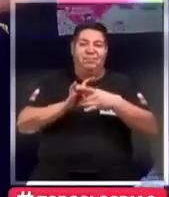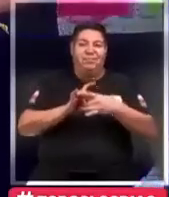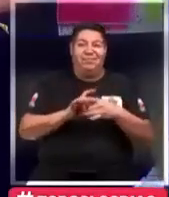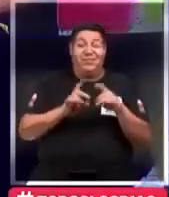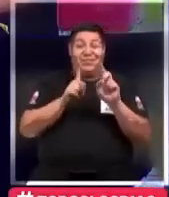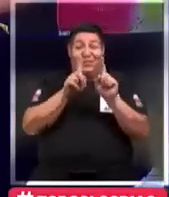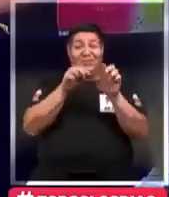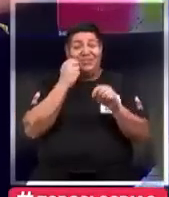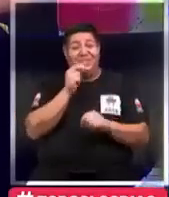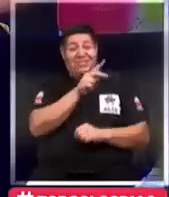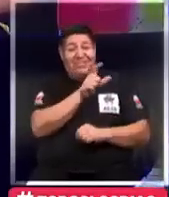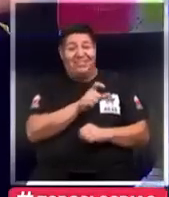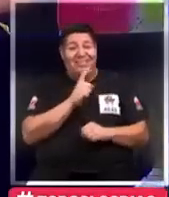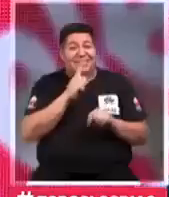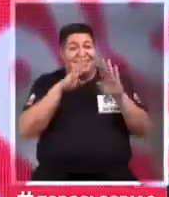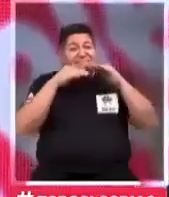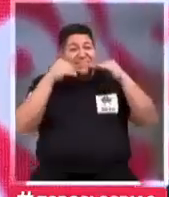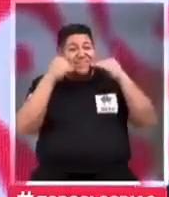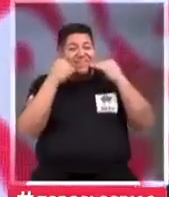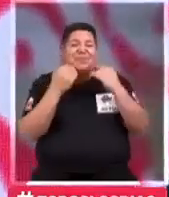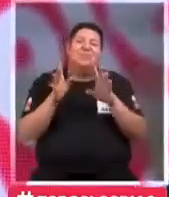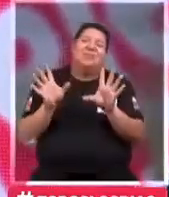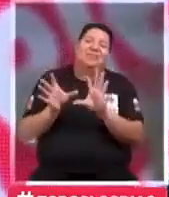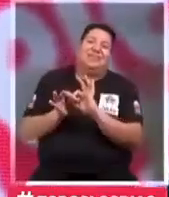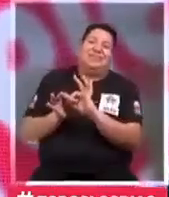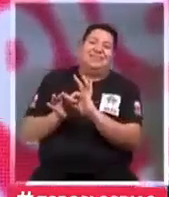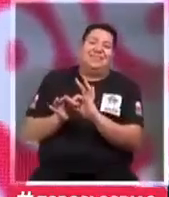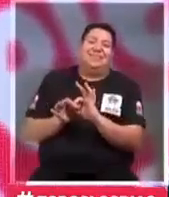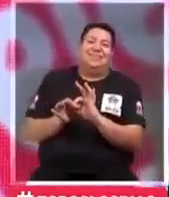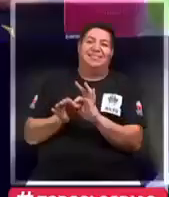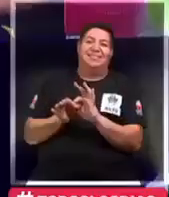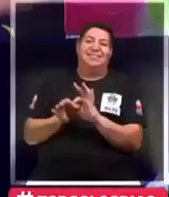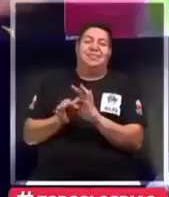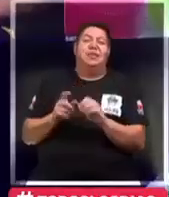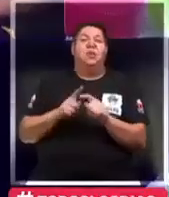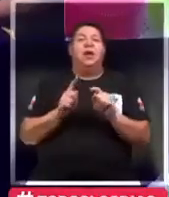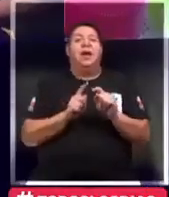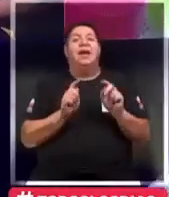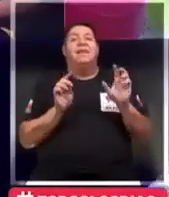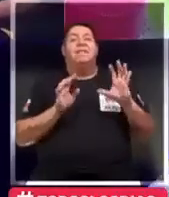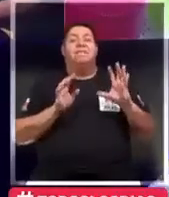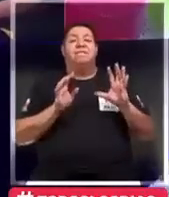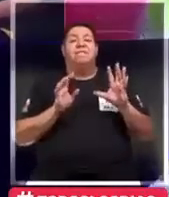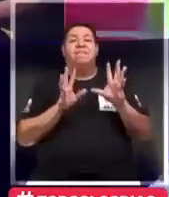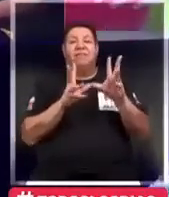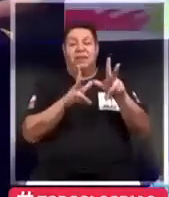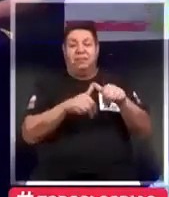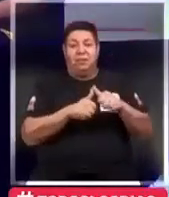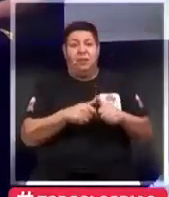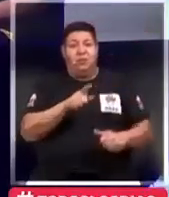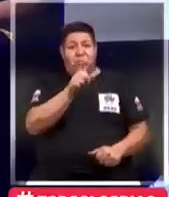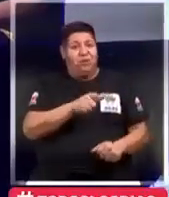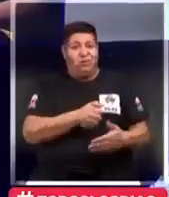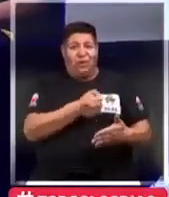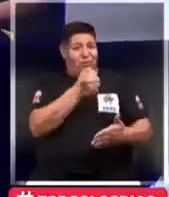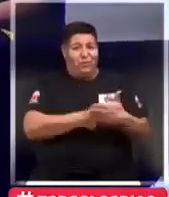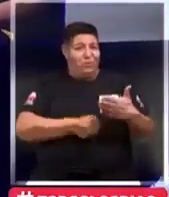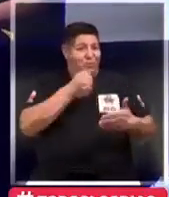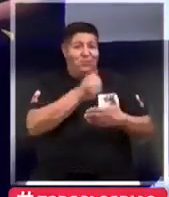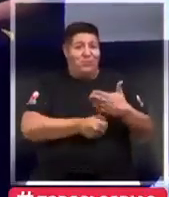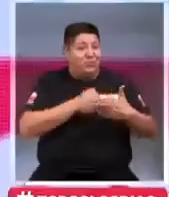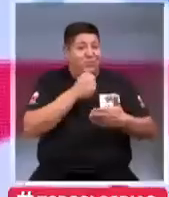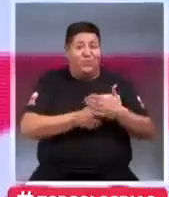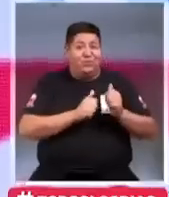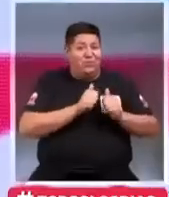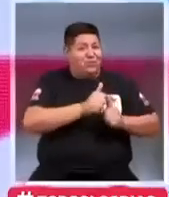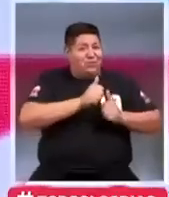ilumina el teatro. Sí, muchas gracias. Tu sonrisa ilumina a tu familia. Eres una guerrera, pero